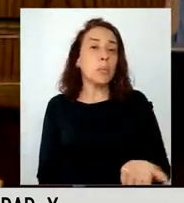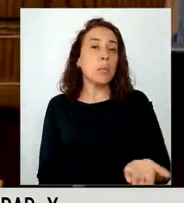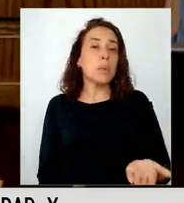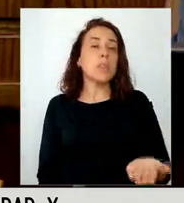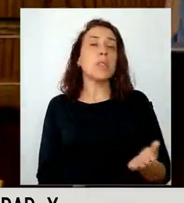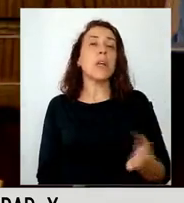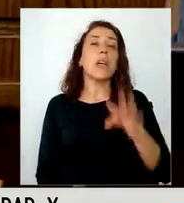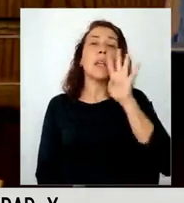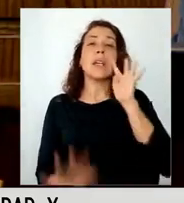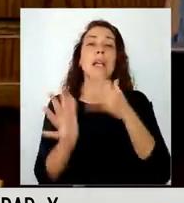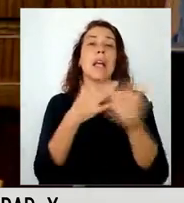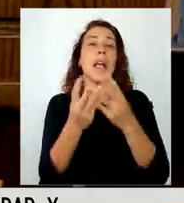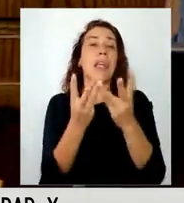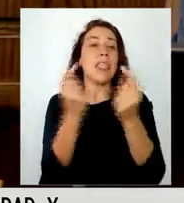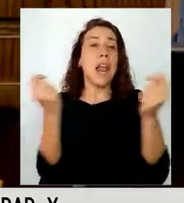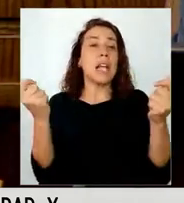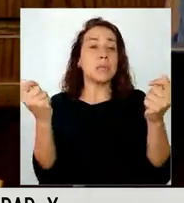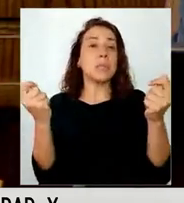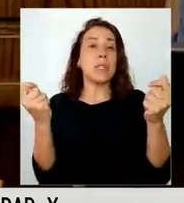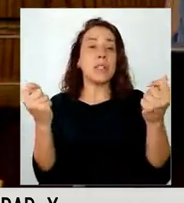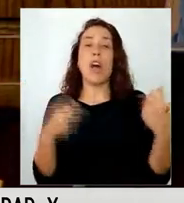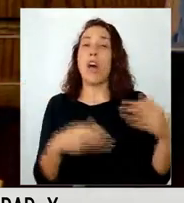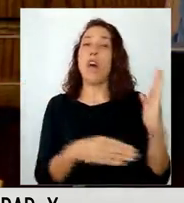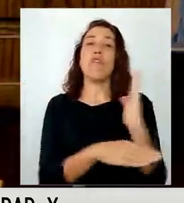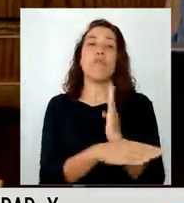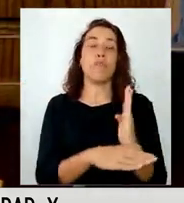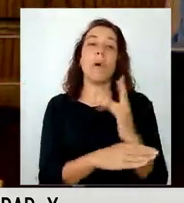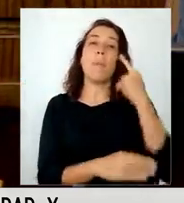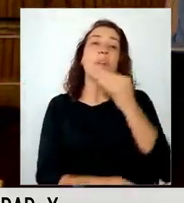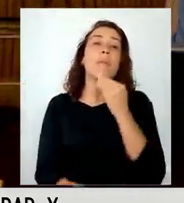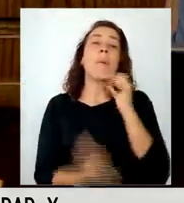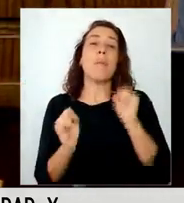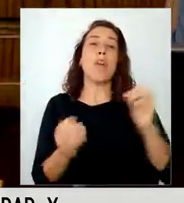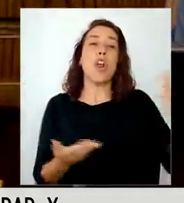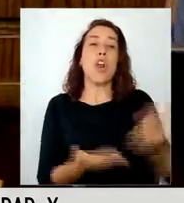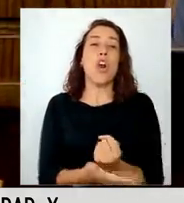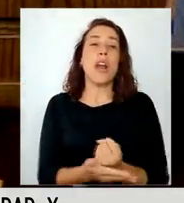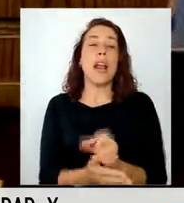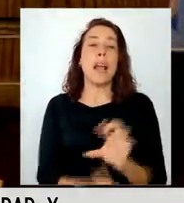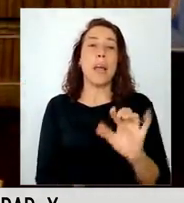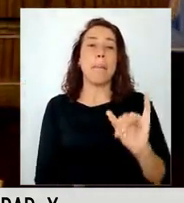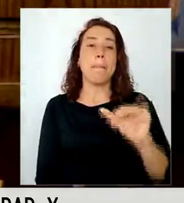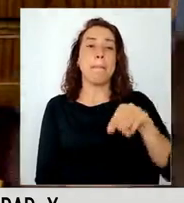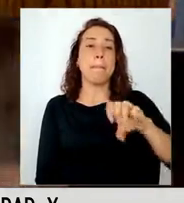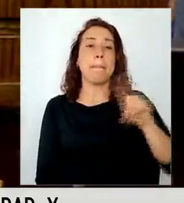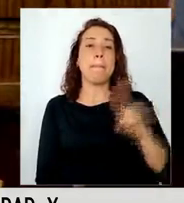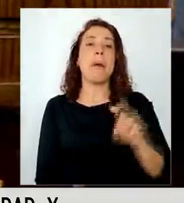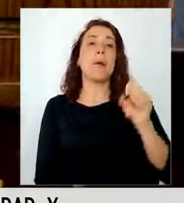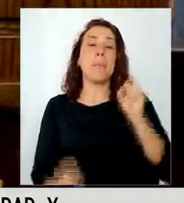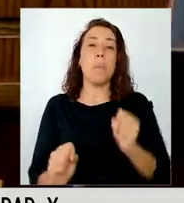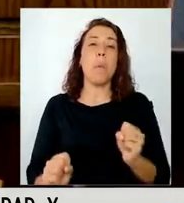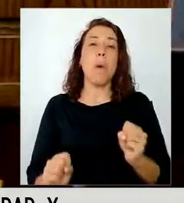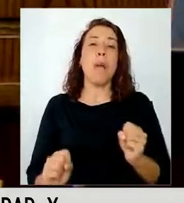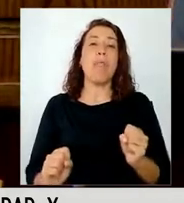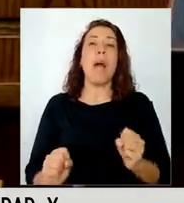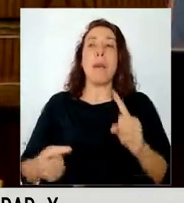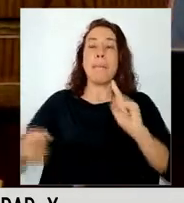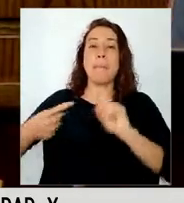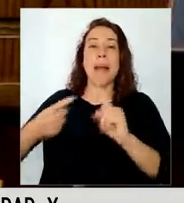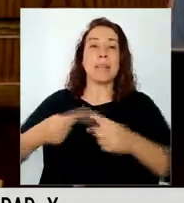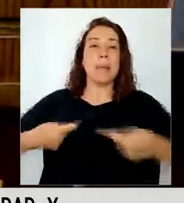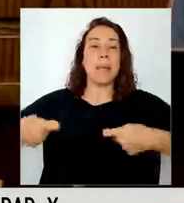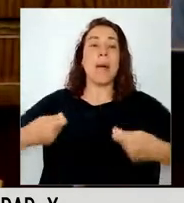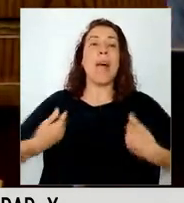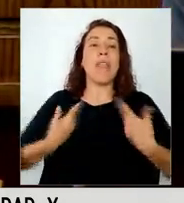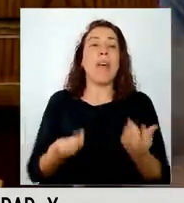fundamental pero también el que logremos que nuestras pymes ingresen al mercado y dar oportunidades de crecimiento y